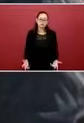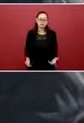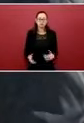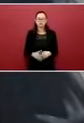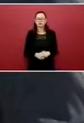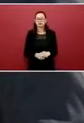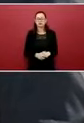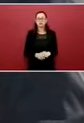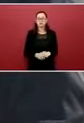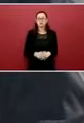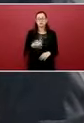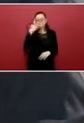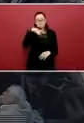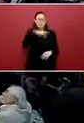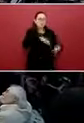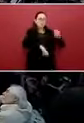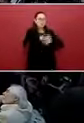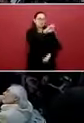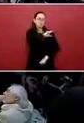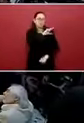para apoyar a empresas